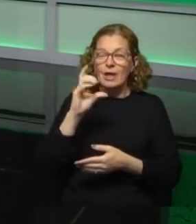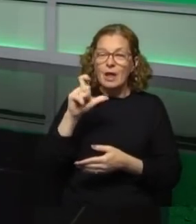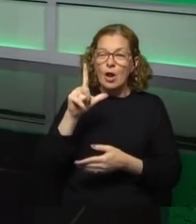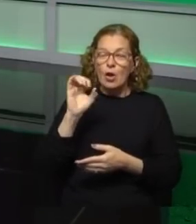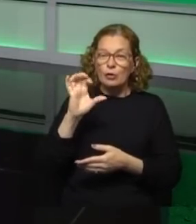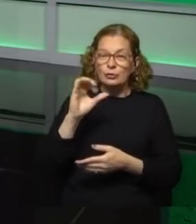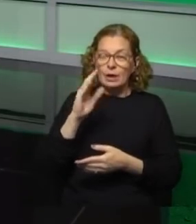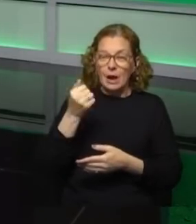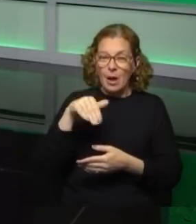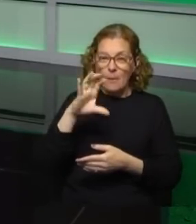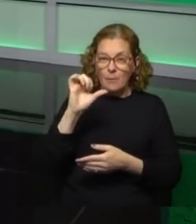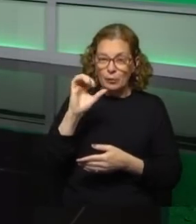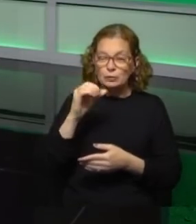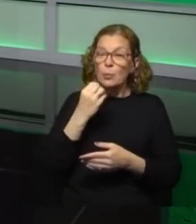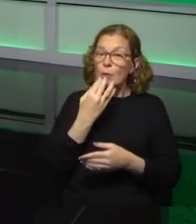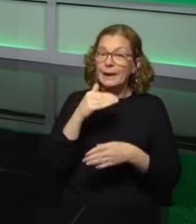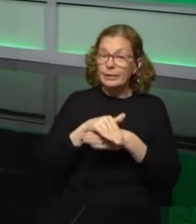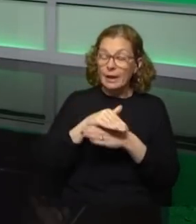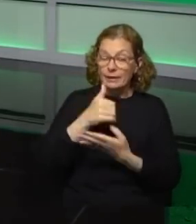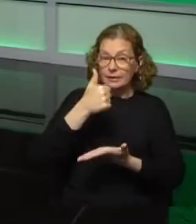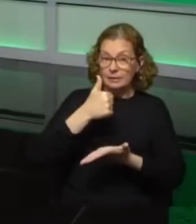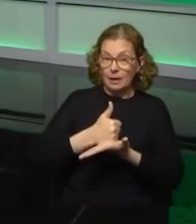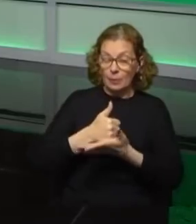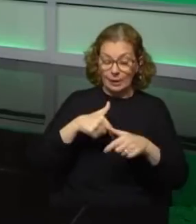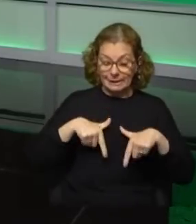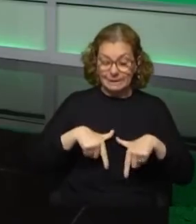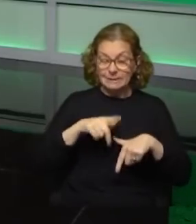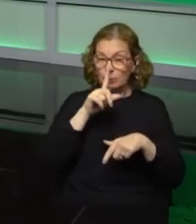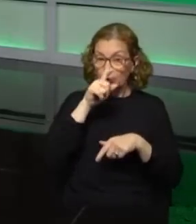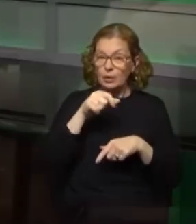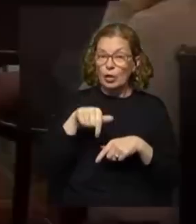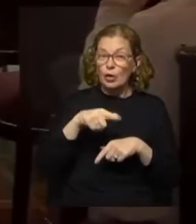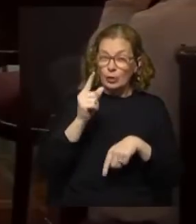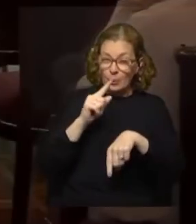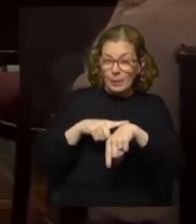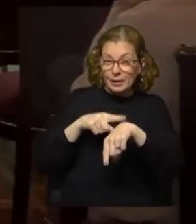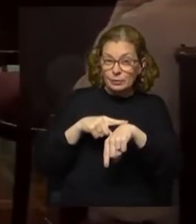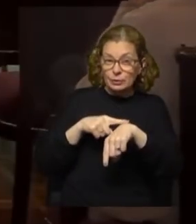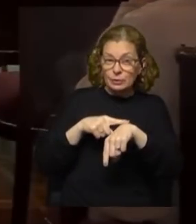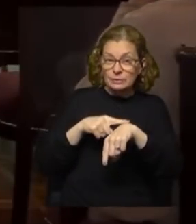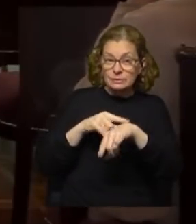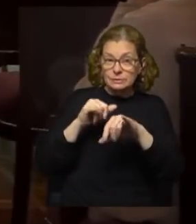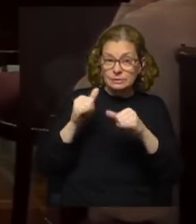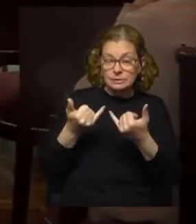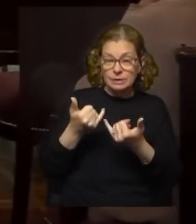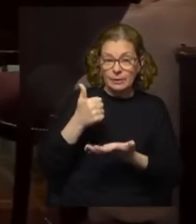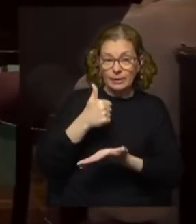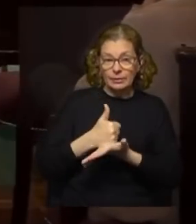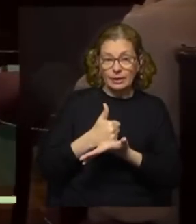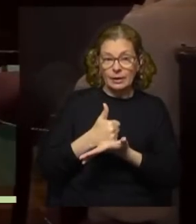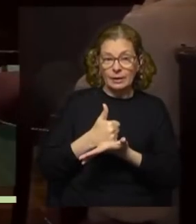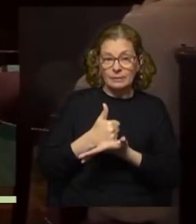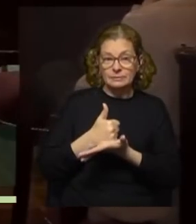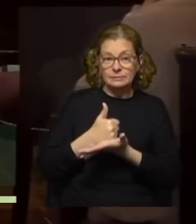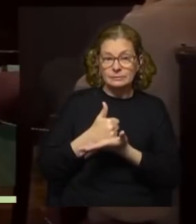Así es compañero Buena tarde yo nos encontramos Perdón en la intendencia de Montevideo donde en unos minutos No más ya en instancia se va a estar haciendo